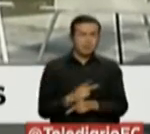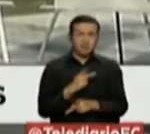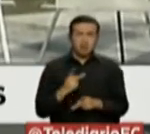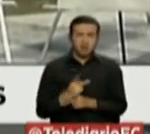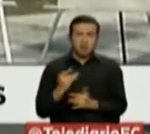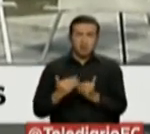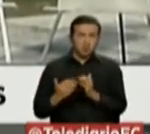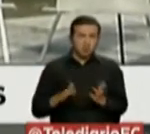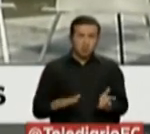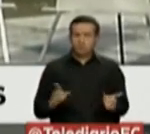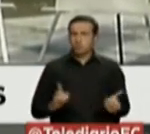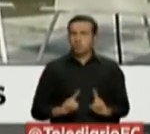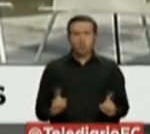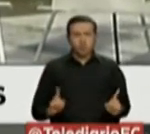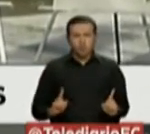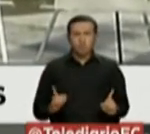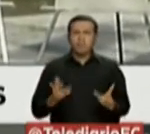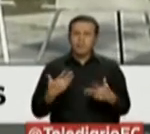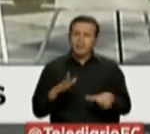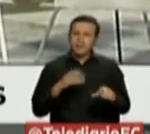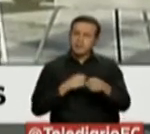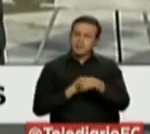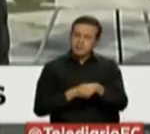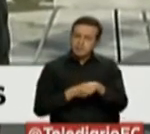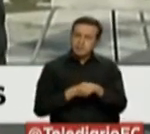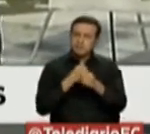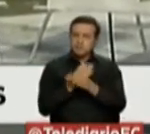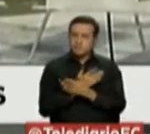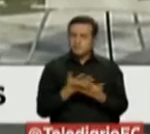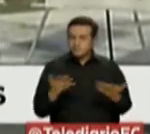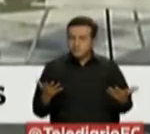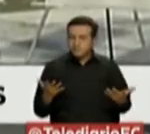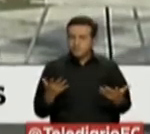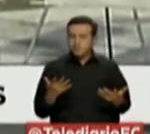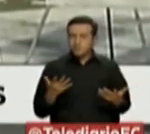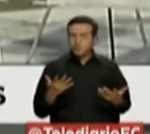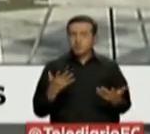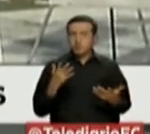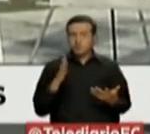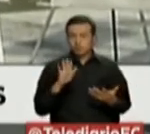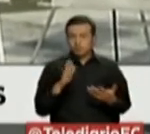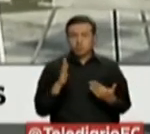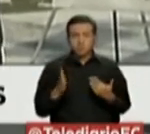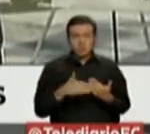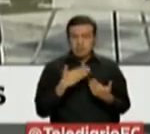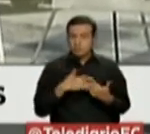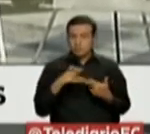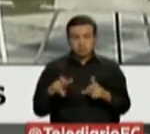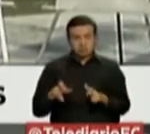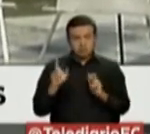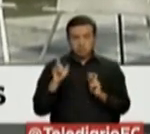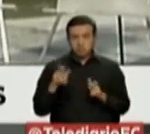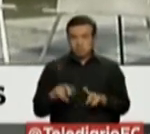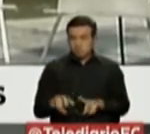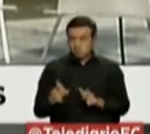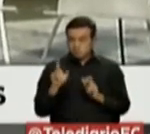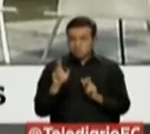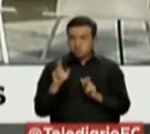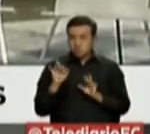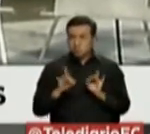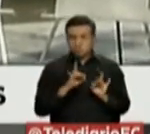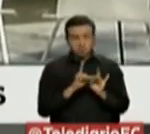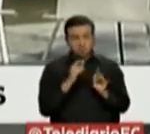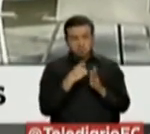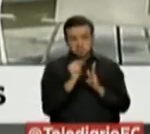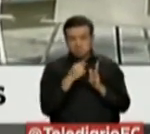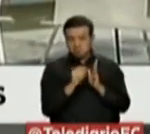de situaciones, en donde estamos dando talleres para que puedan sacar los permisos, que tengan los permisos perfectamente